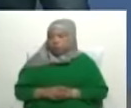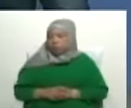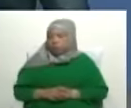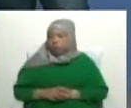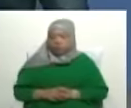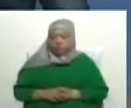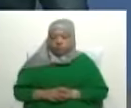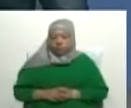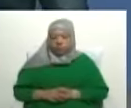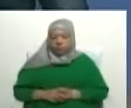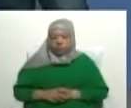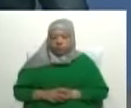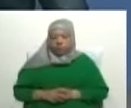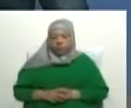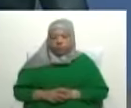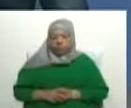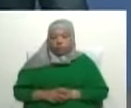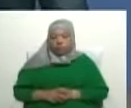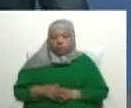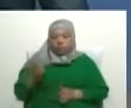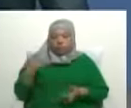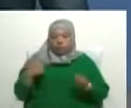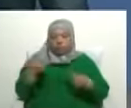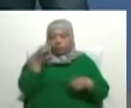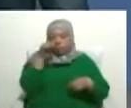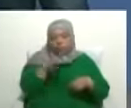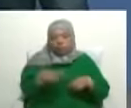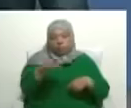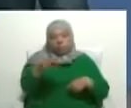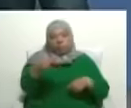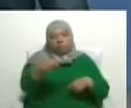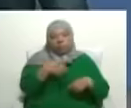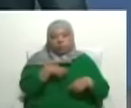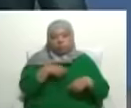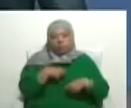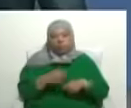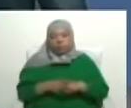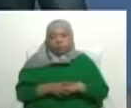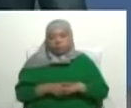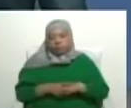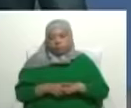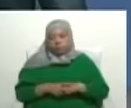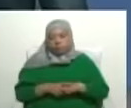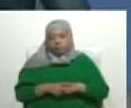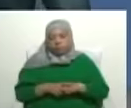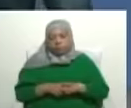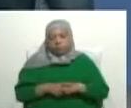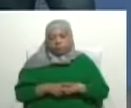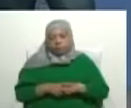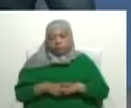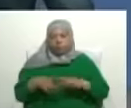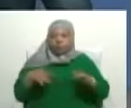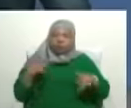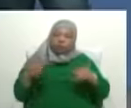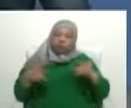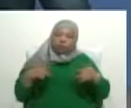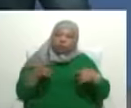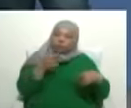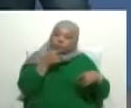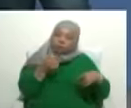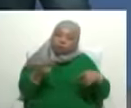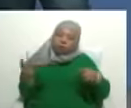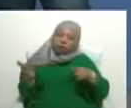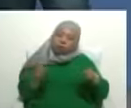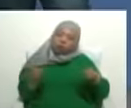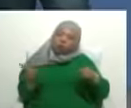No para hacer series en Netflix de los buenos negociadores que son ustedes, los noruegos, no. Ustedes están allí para actuar como facilitadores del